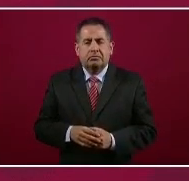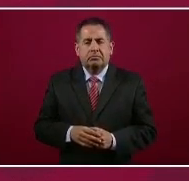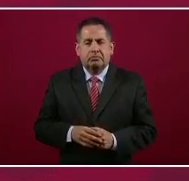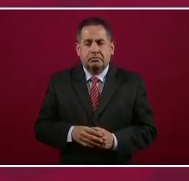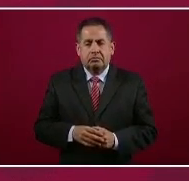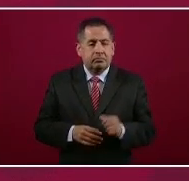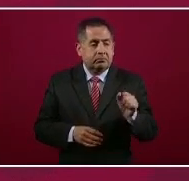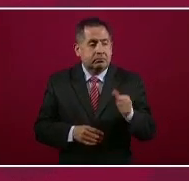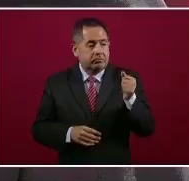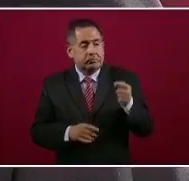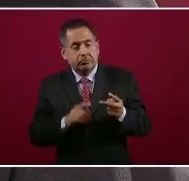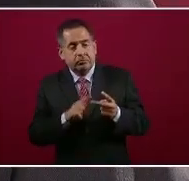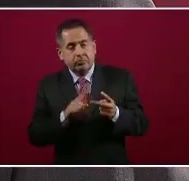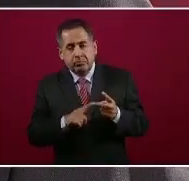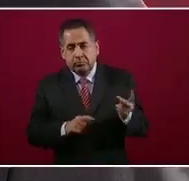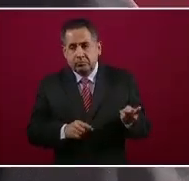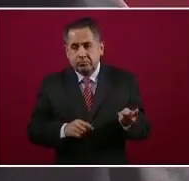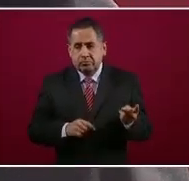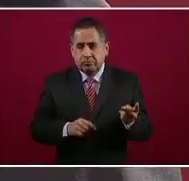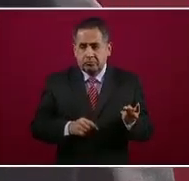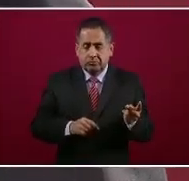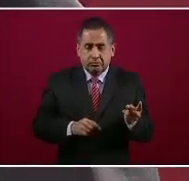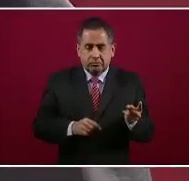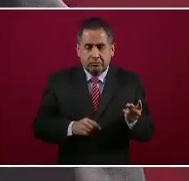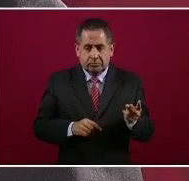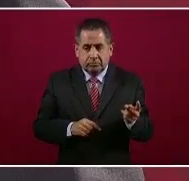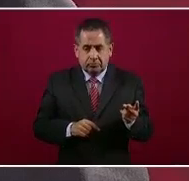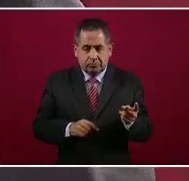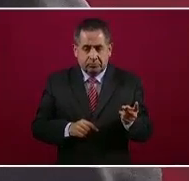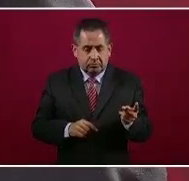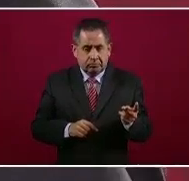otros muy éste